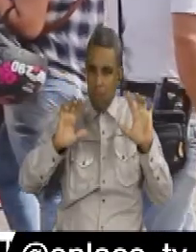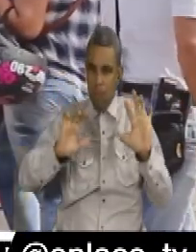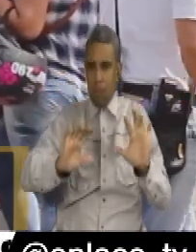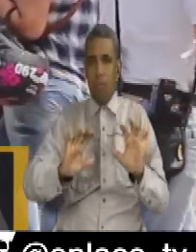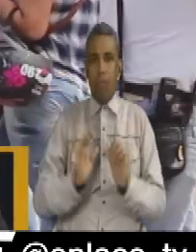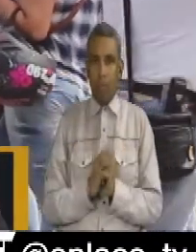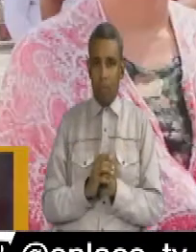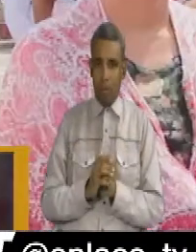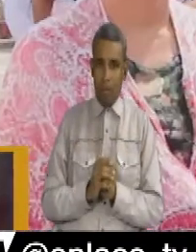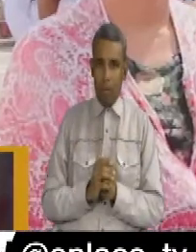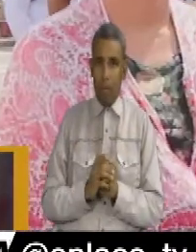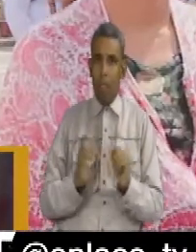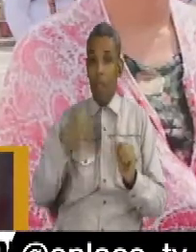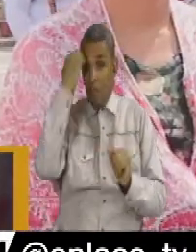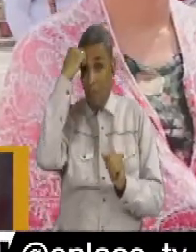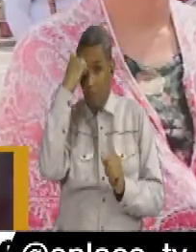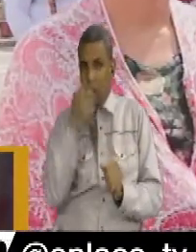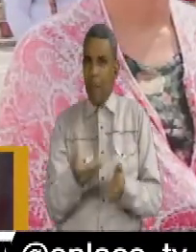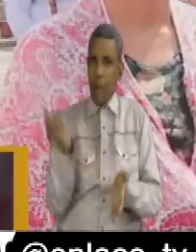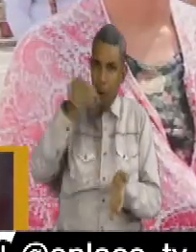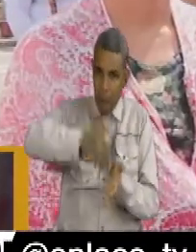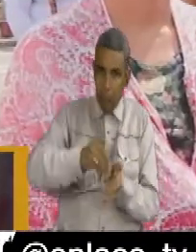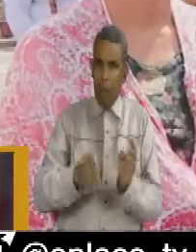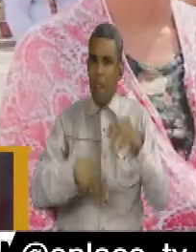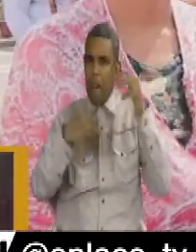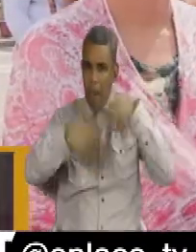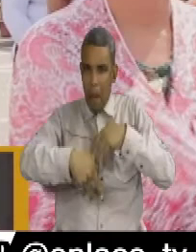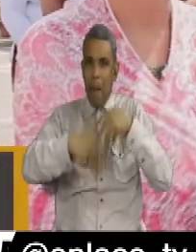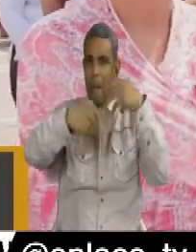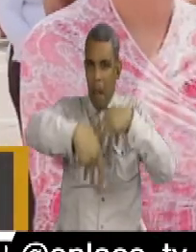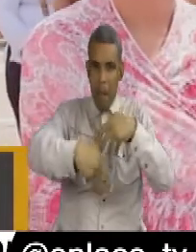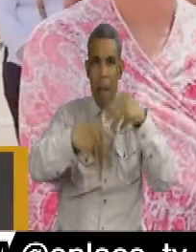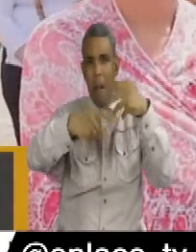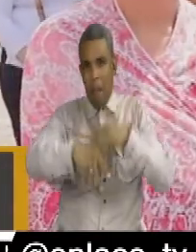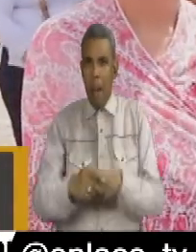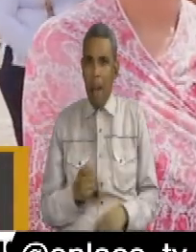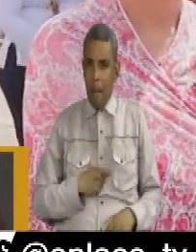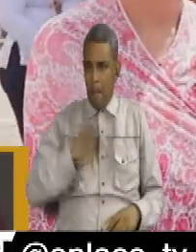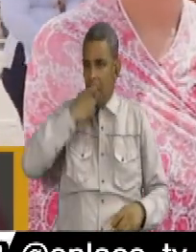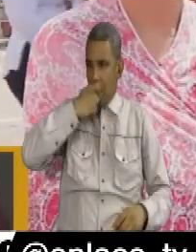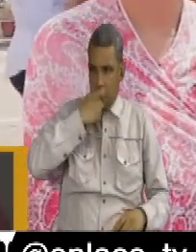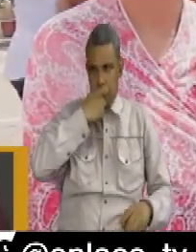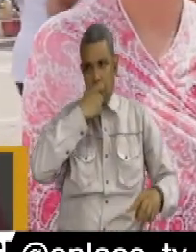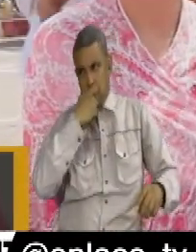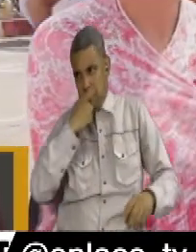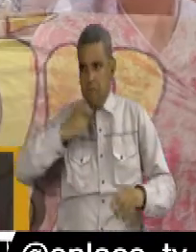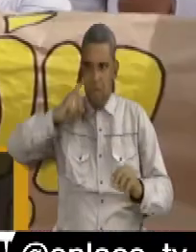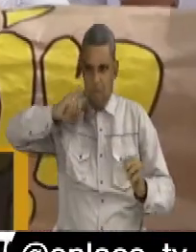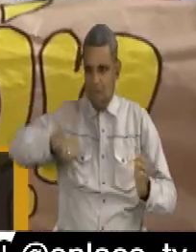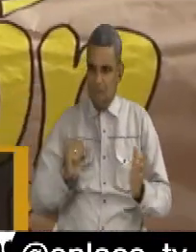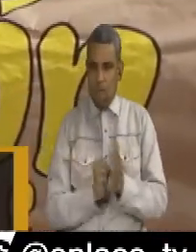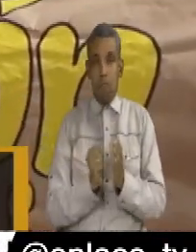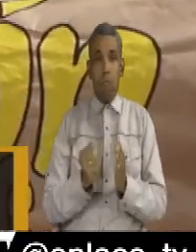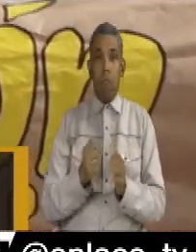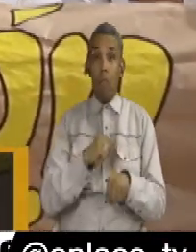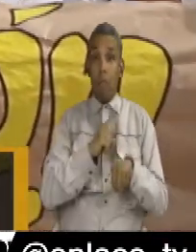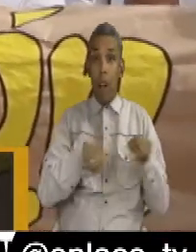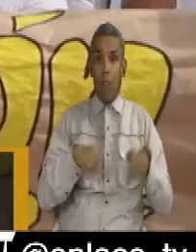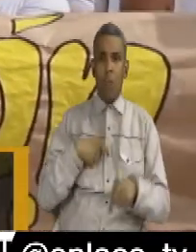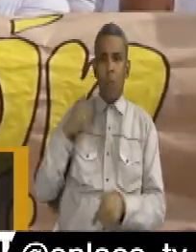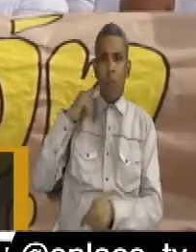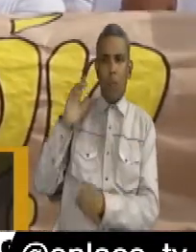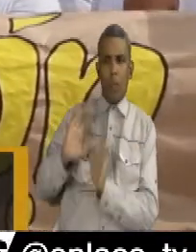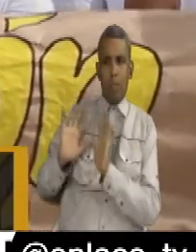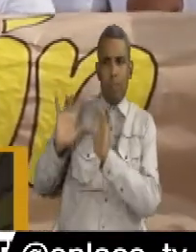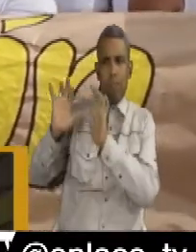lo que nuevamente los maestros salieron a marchar por las principales calles del país. Mientras muchos se desplazaron para Bogotá para apoyar la marcha, en